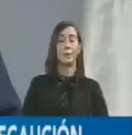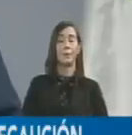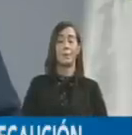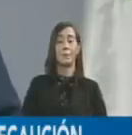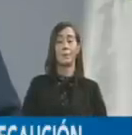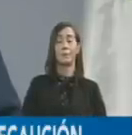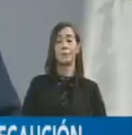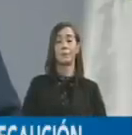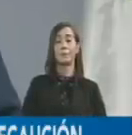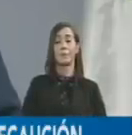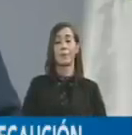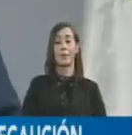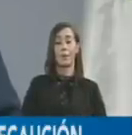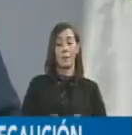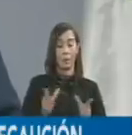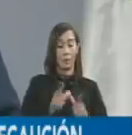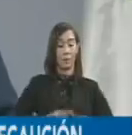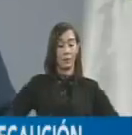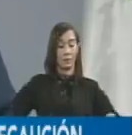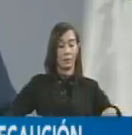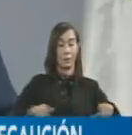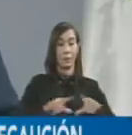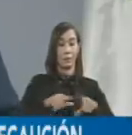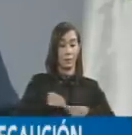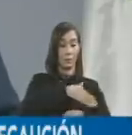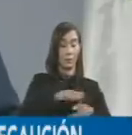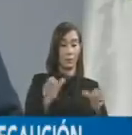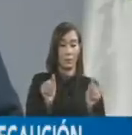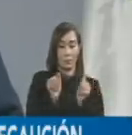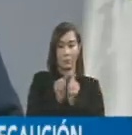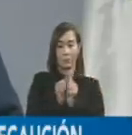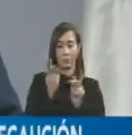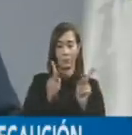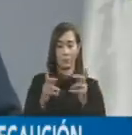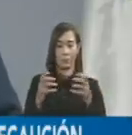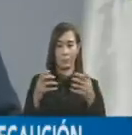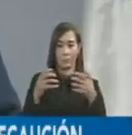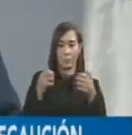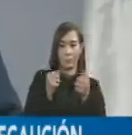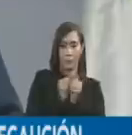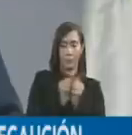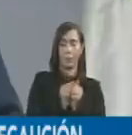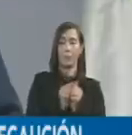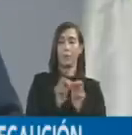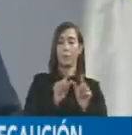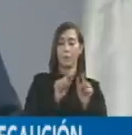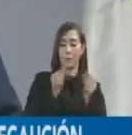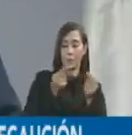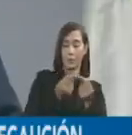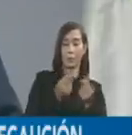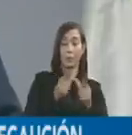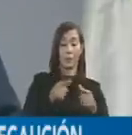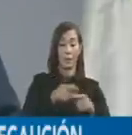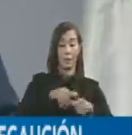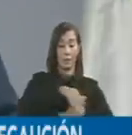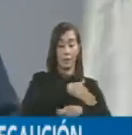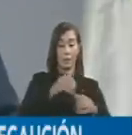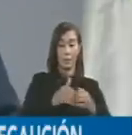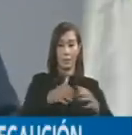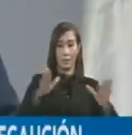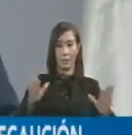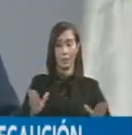sobre todo en lugares de aglomeración de personas, en el espacio